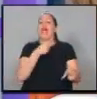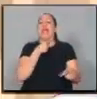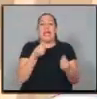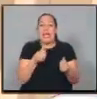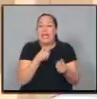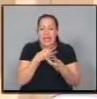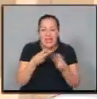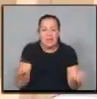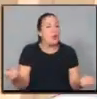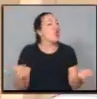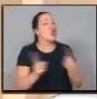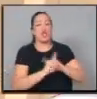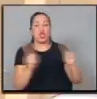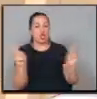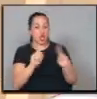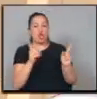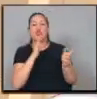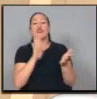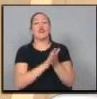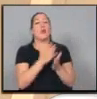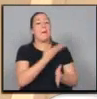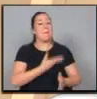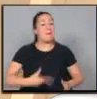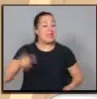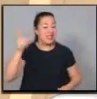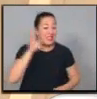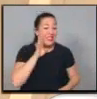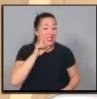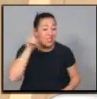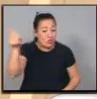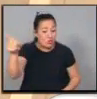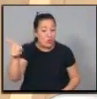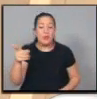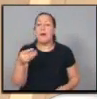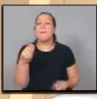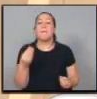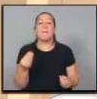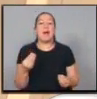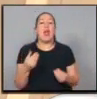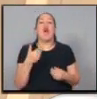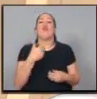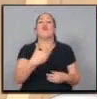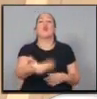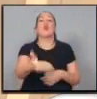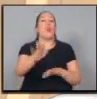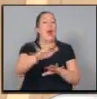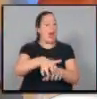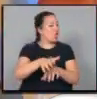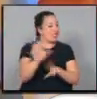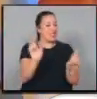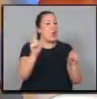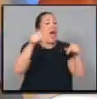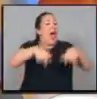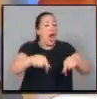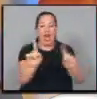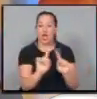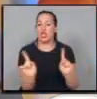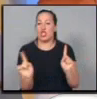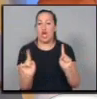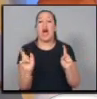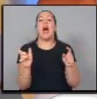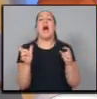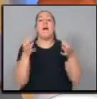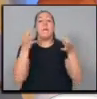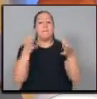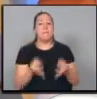limón? Lo de Trump, para aclarar el tema de Trump, es para la cosecha futura esto que se está hablando. Entonces es recién para lo que